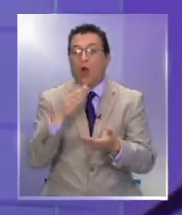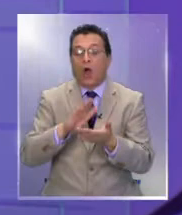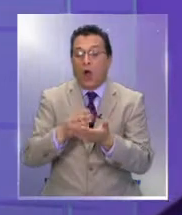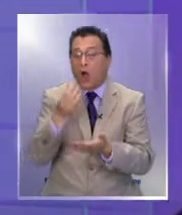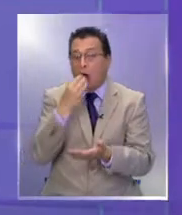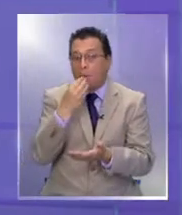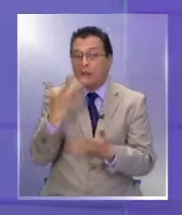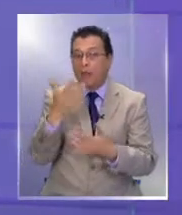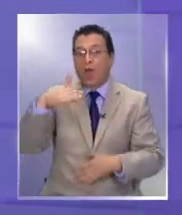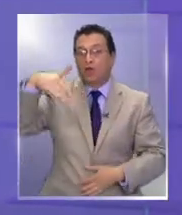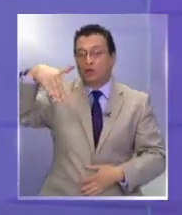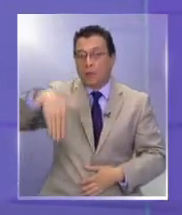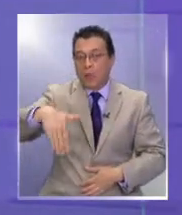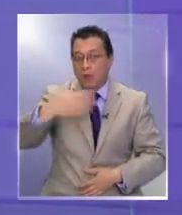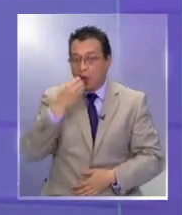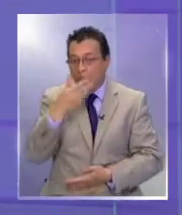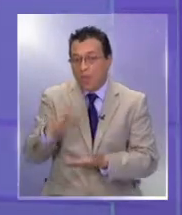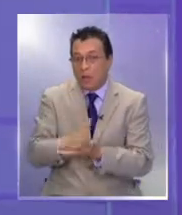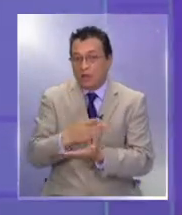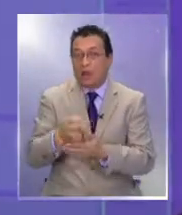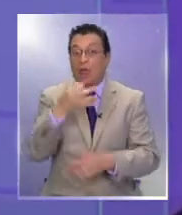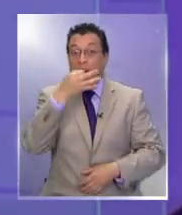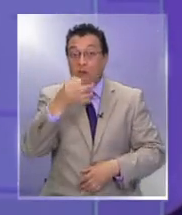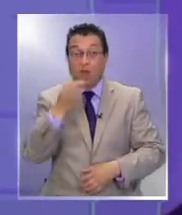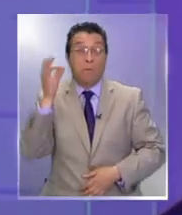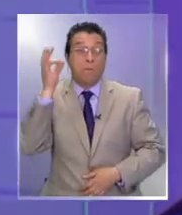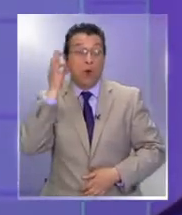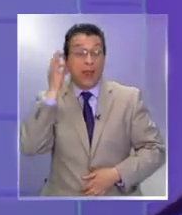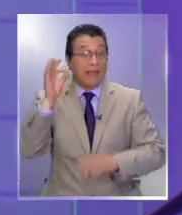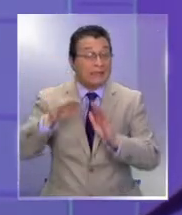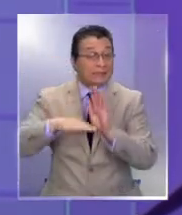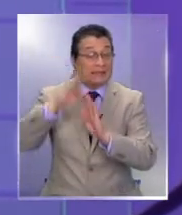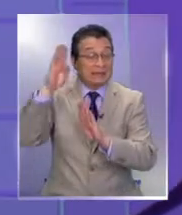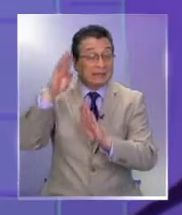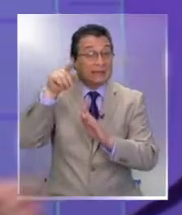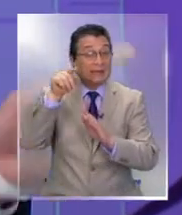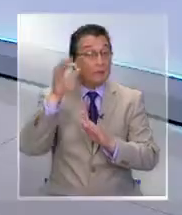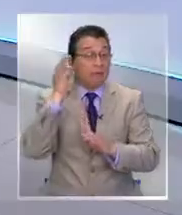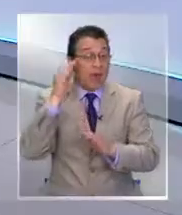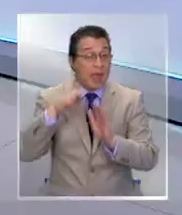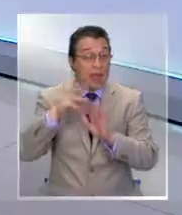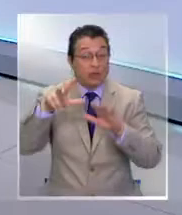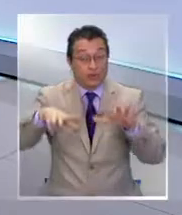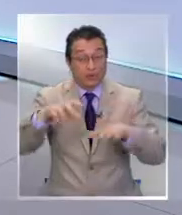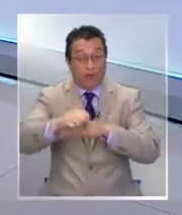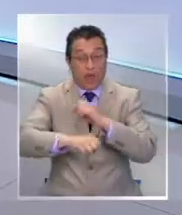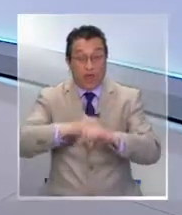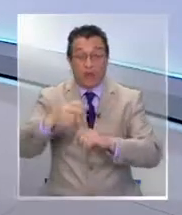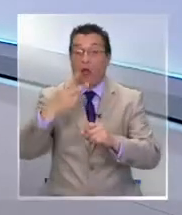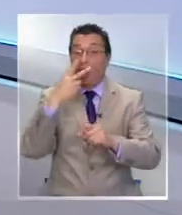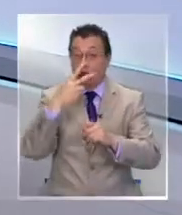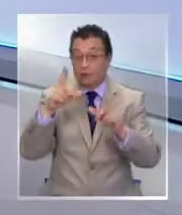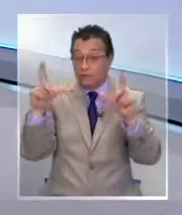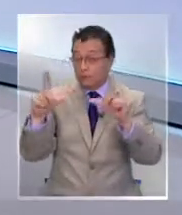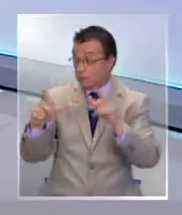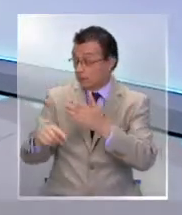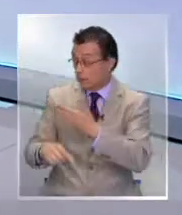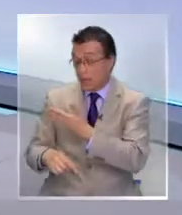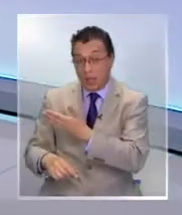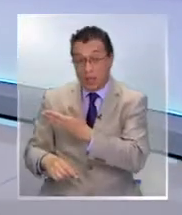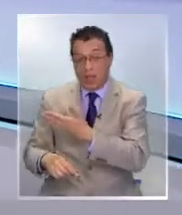sudamérica según las cifras las mujeres chilenas mayores de 18 años la revisamos a continuación en nuestra pantalla